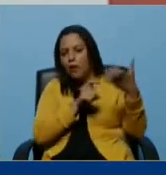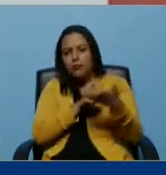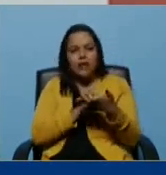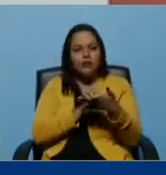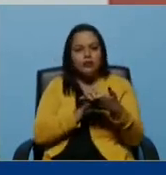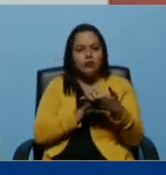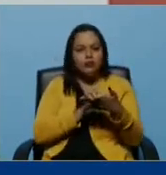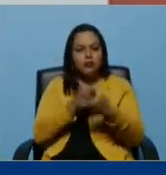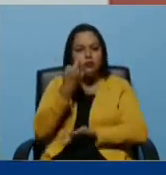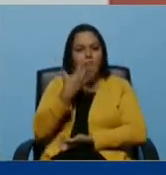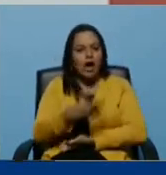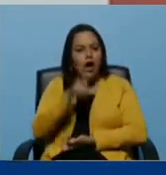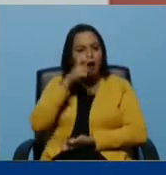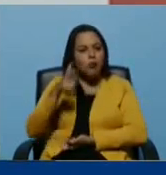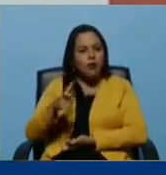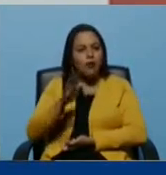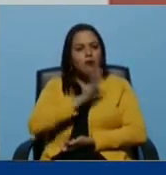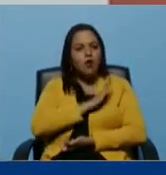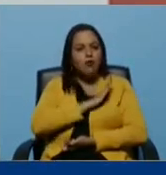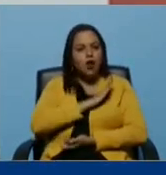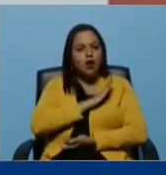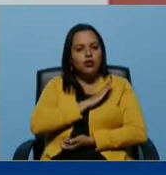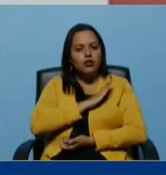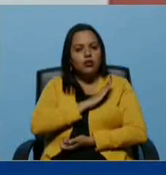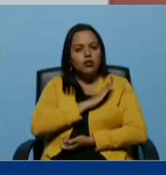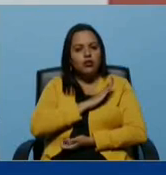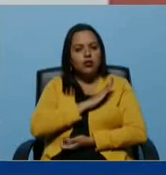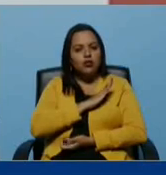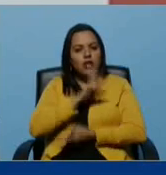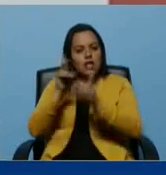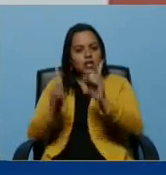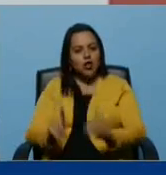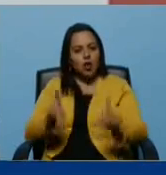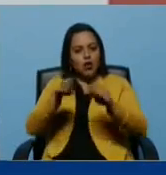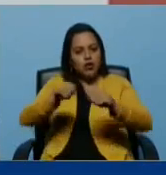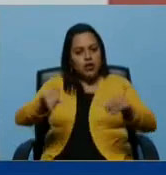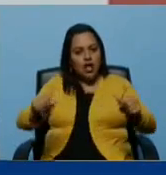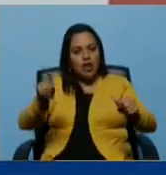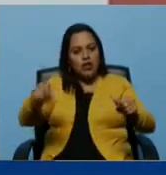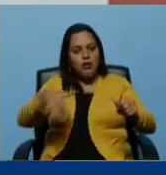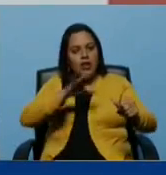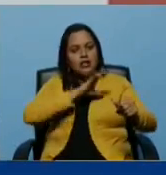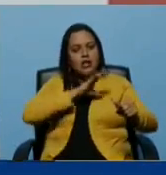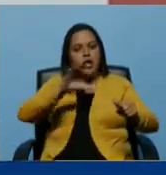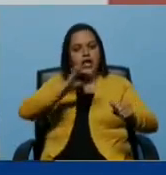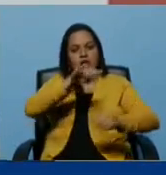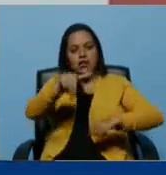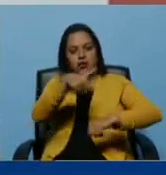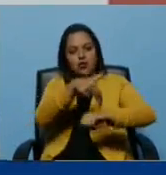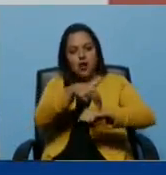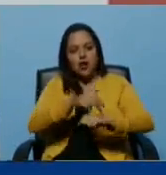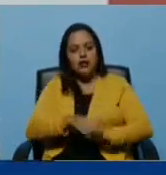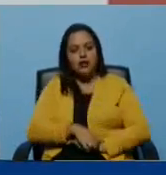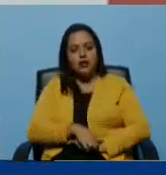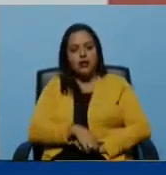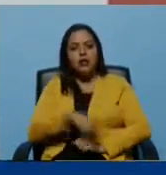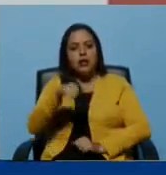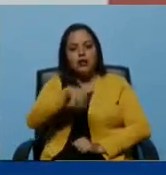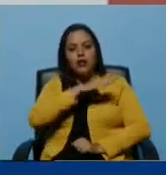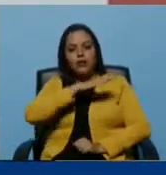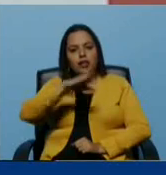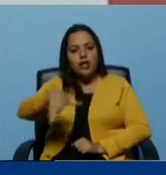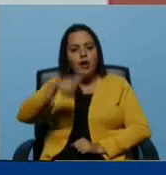pueblo que es dueño de su territorio y de su soberanía nacional y de su soberanía popular.